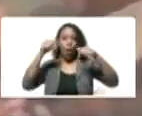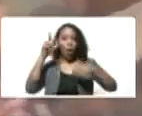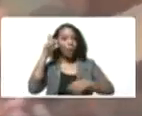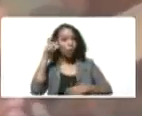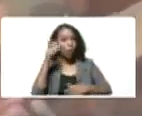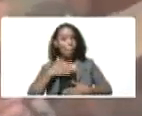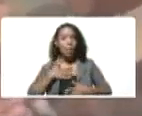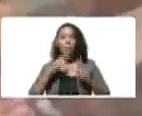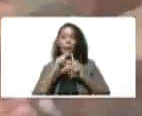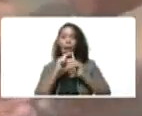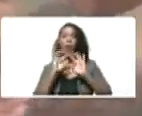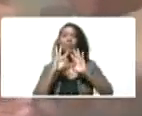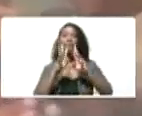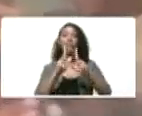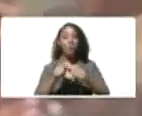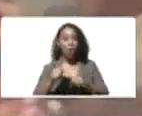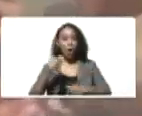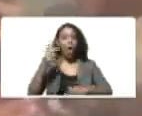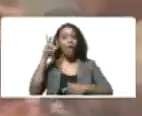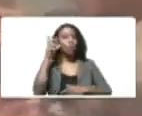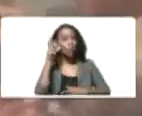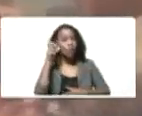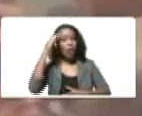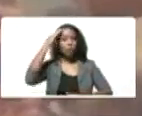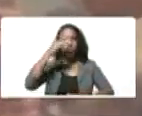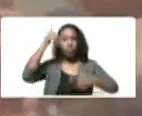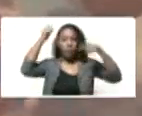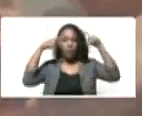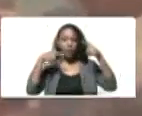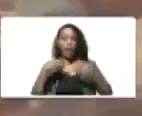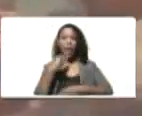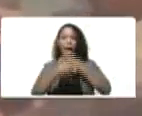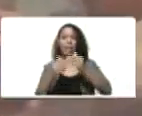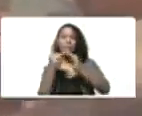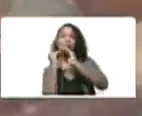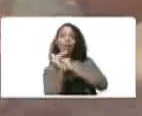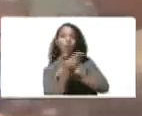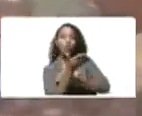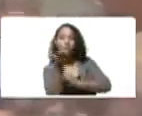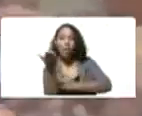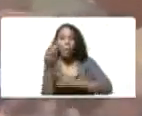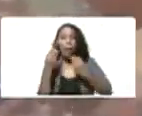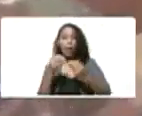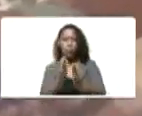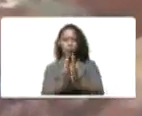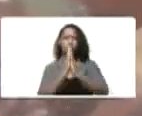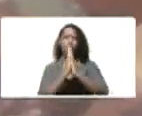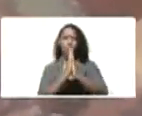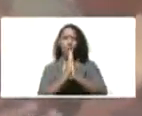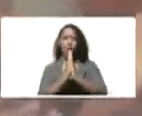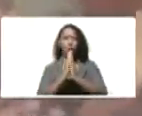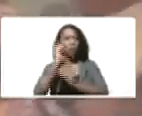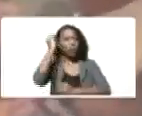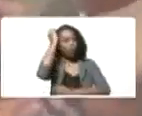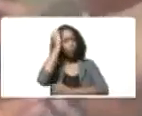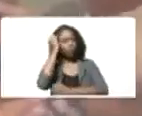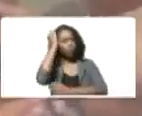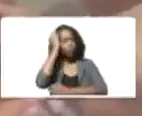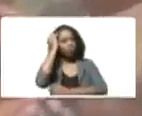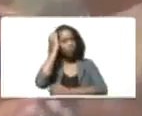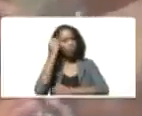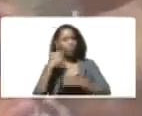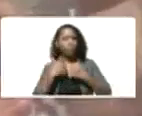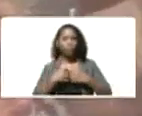palabra, oigan al comandante Chávez, que les lanza este mensaje para que por favor reflexionen